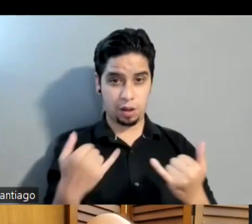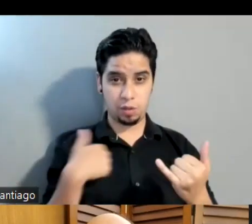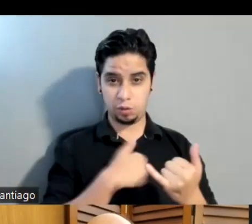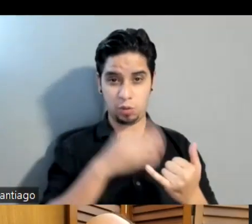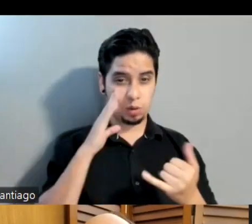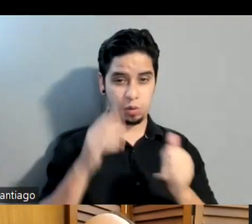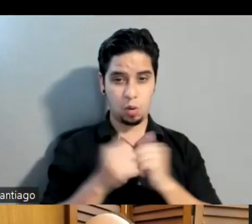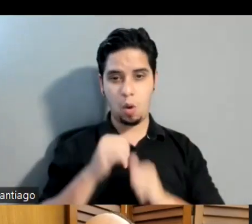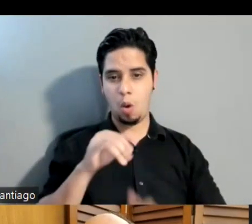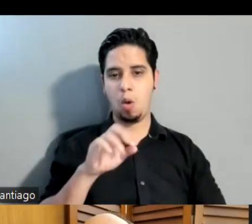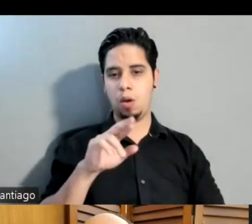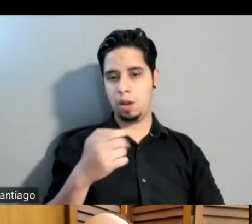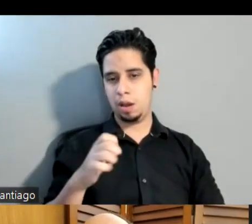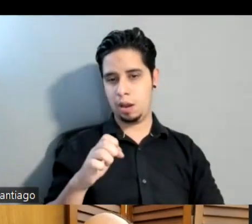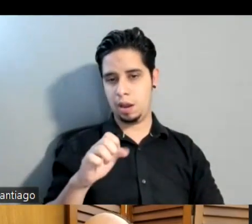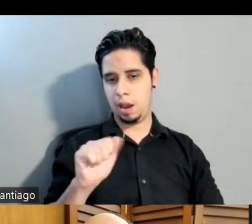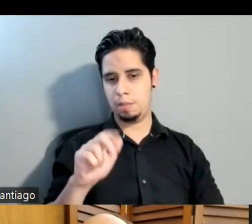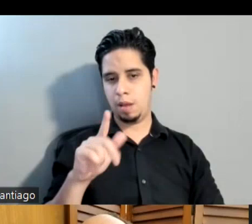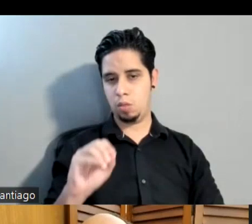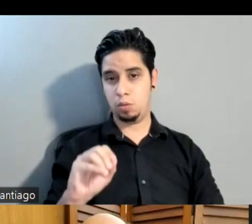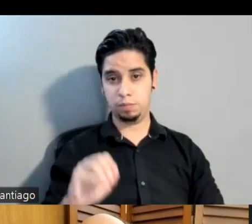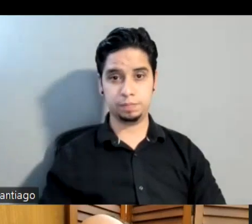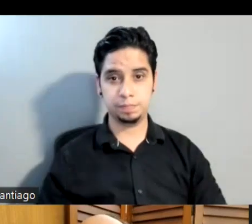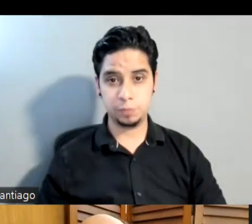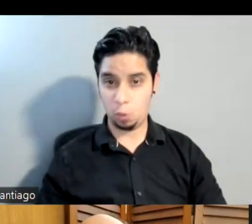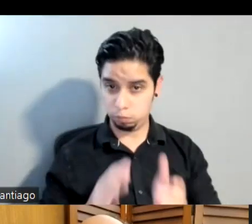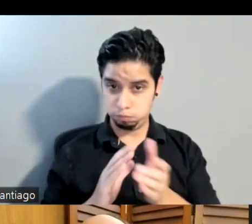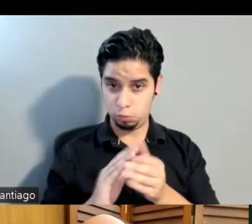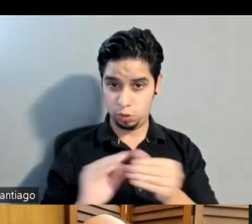Armando, tienes el silenciador, así se llama, tu pieza.